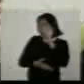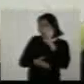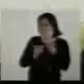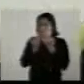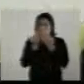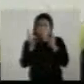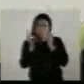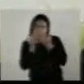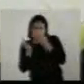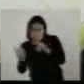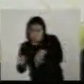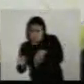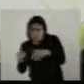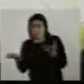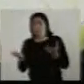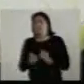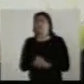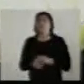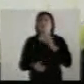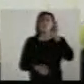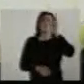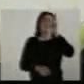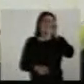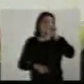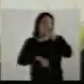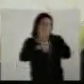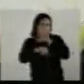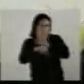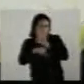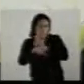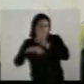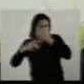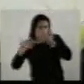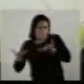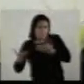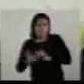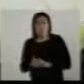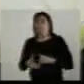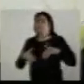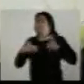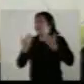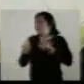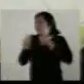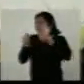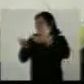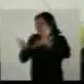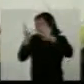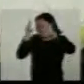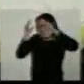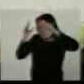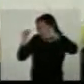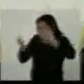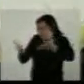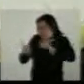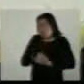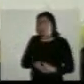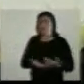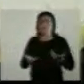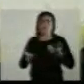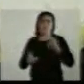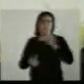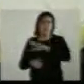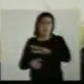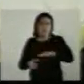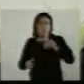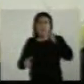baños, con puertas adecuadas en este terreno. ¿Los profesores son capacitados para darle enseñanza y